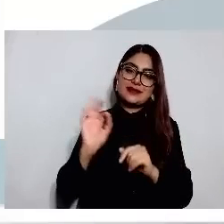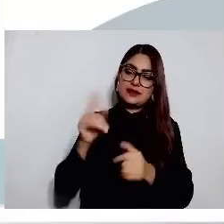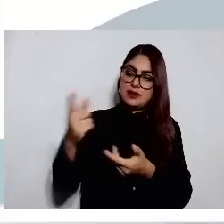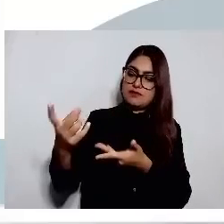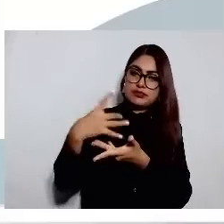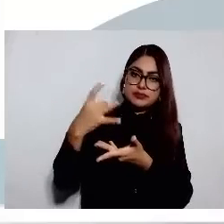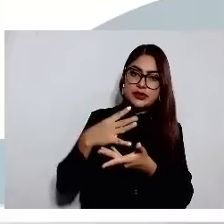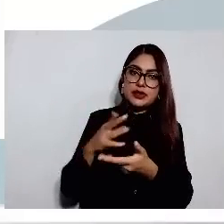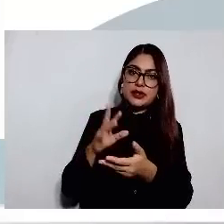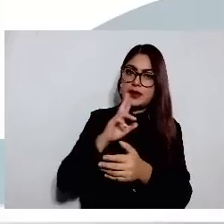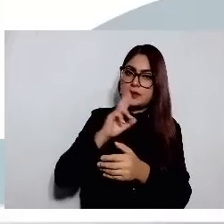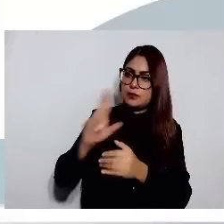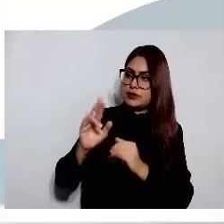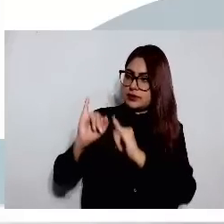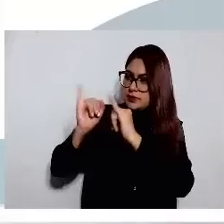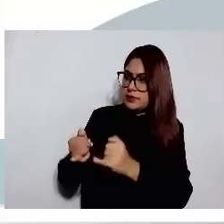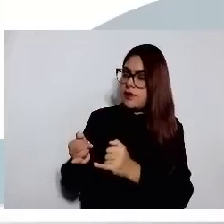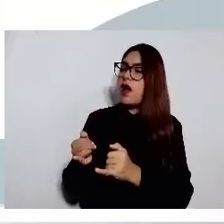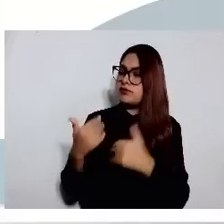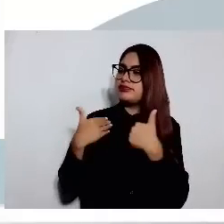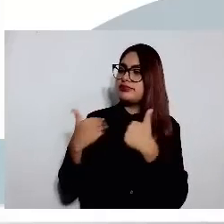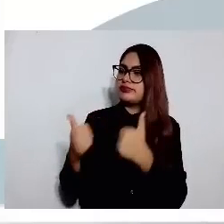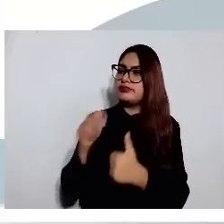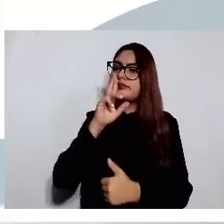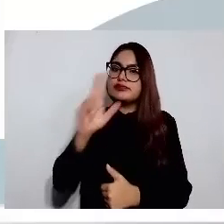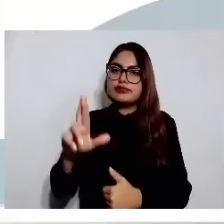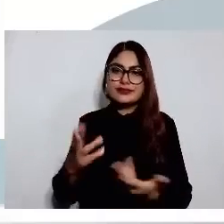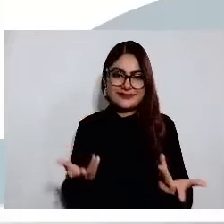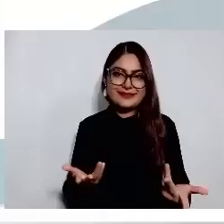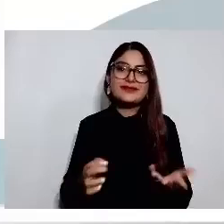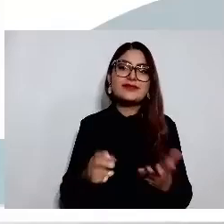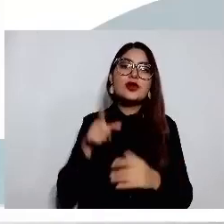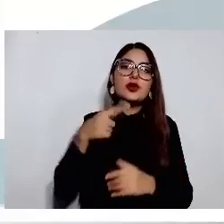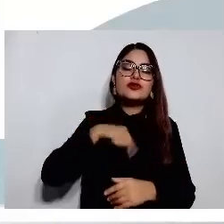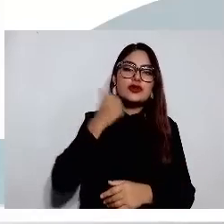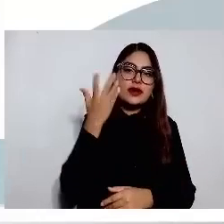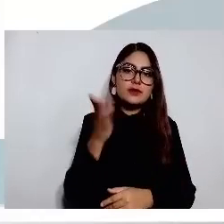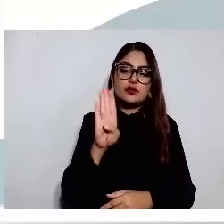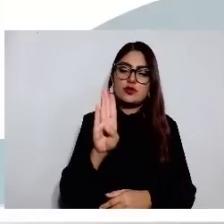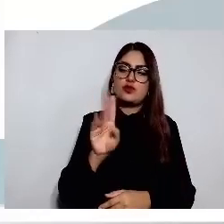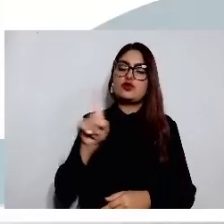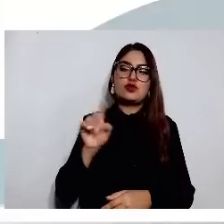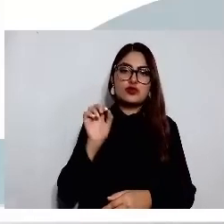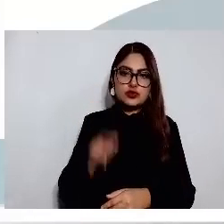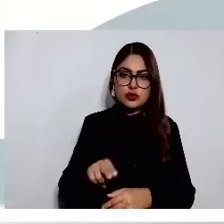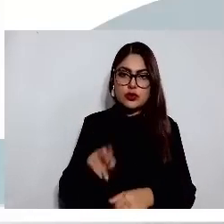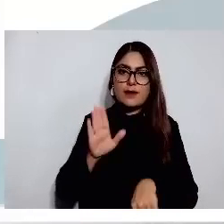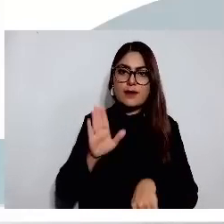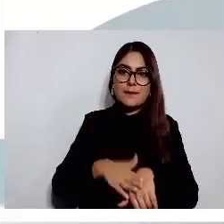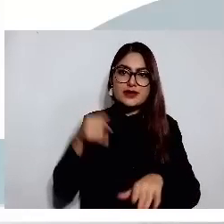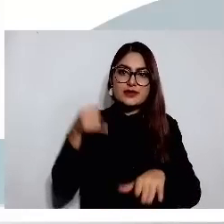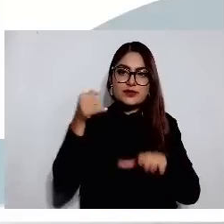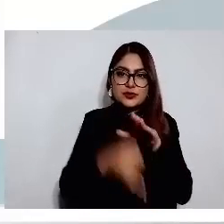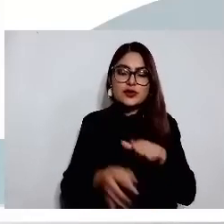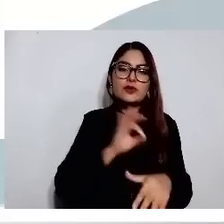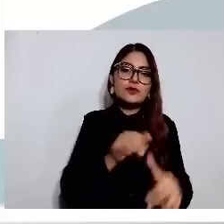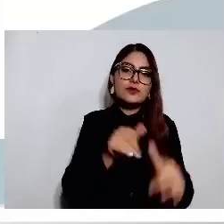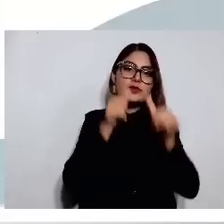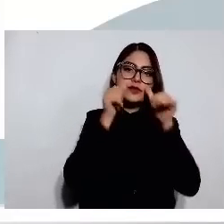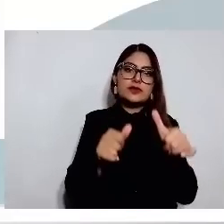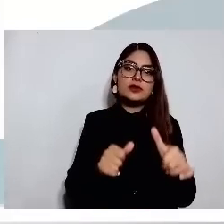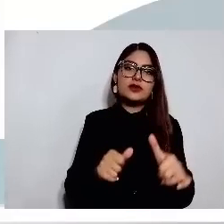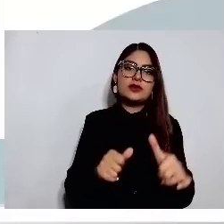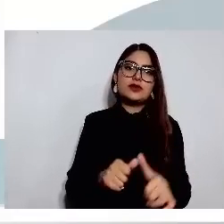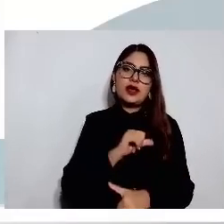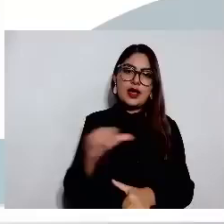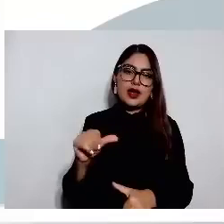estamos buscando es que estos buzones, por ejemplo, sean mucho más estructurales y puedan atender, la modificación de ciertas